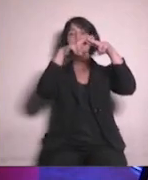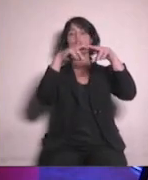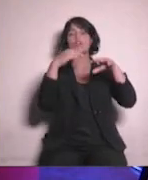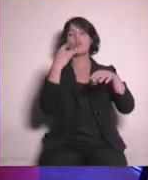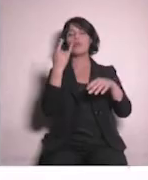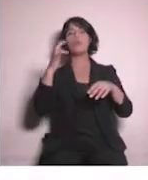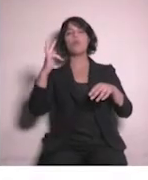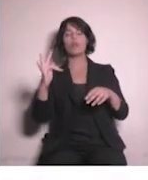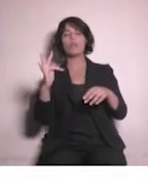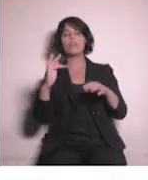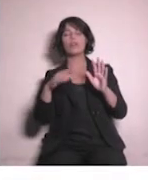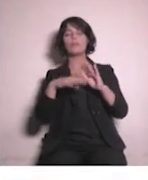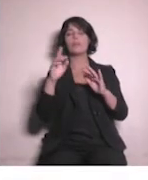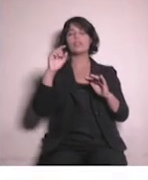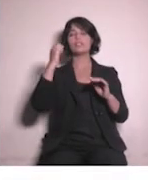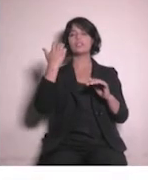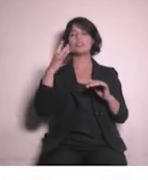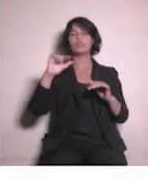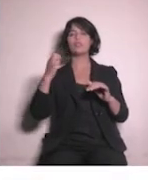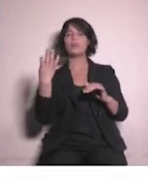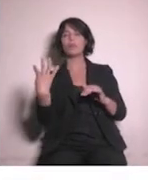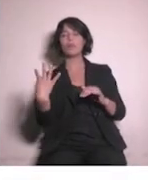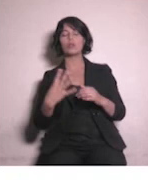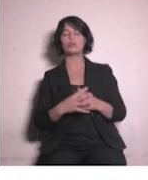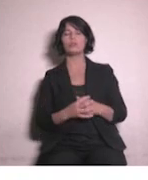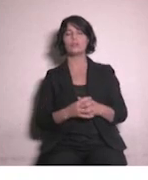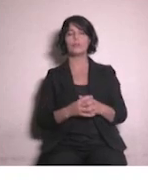UF más 5,4.